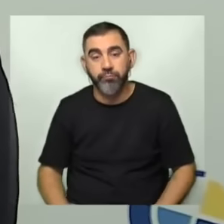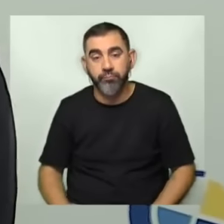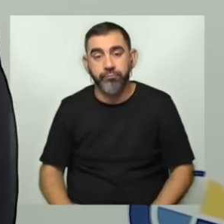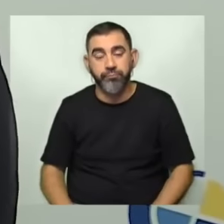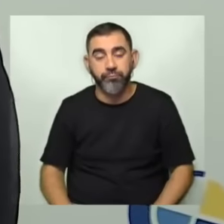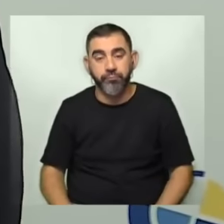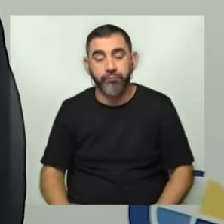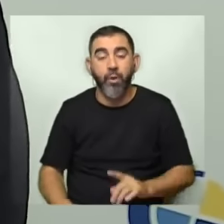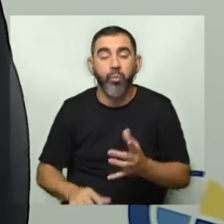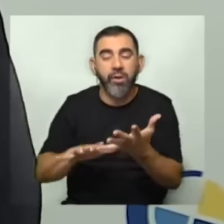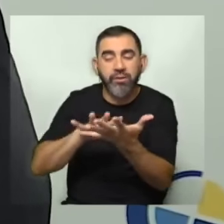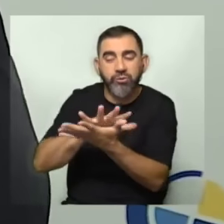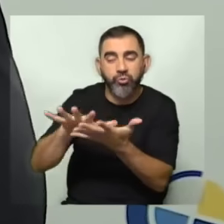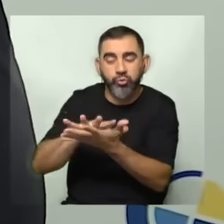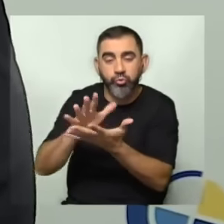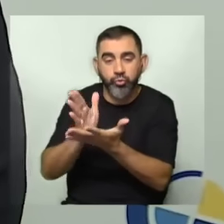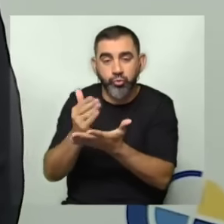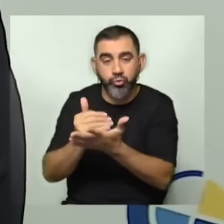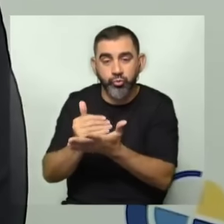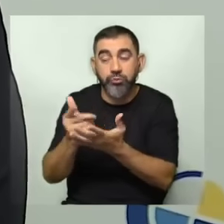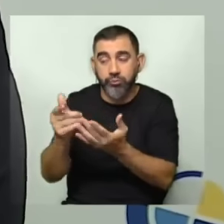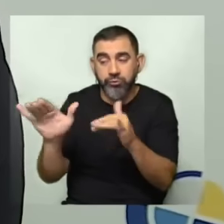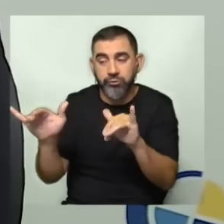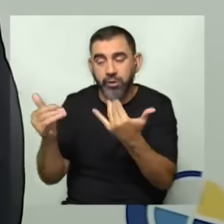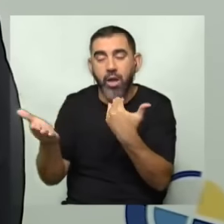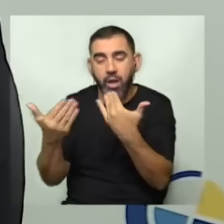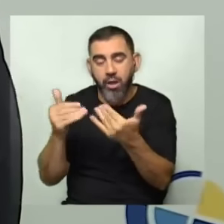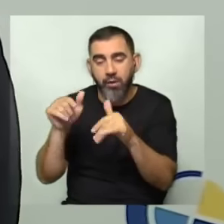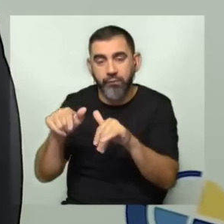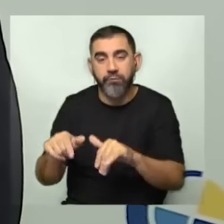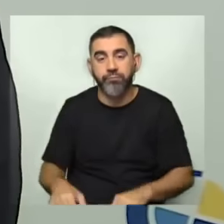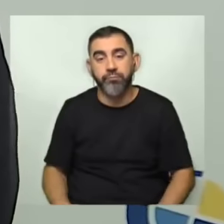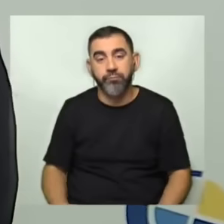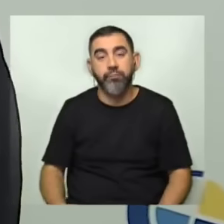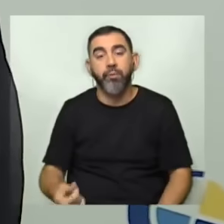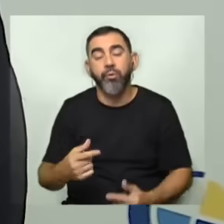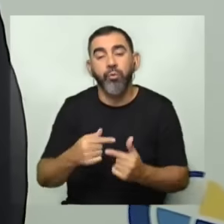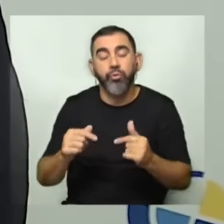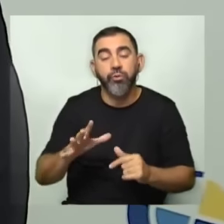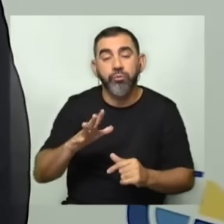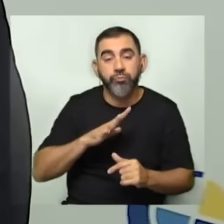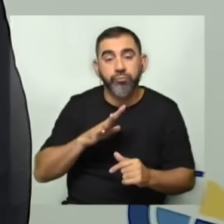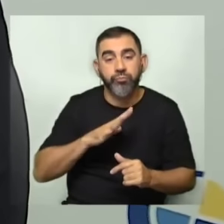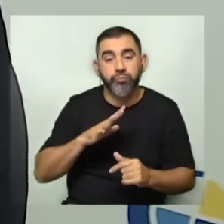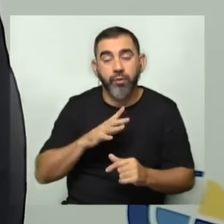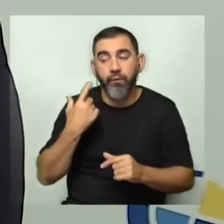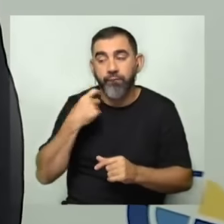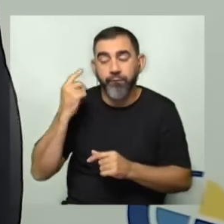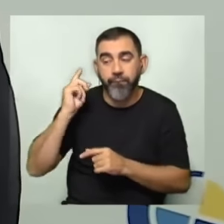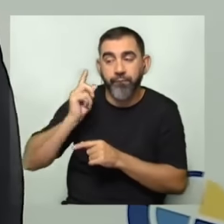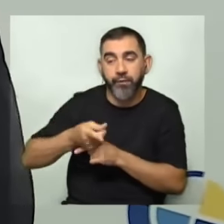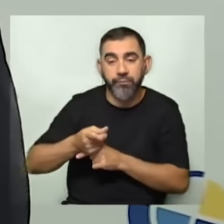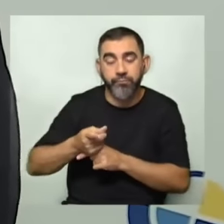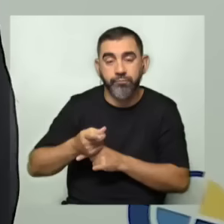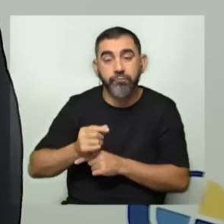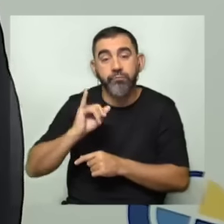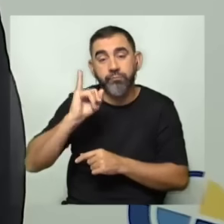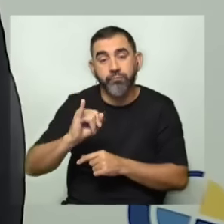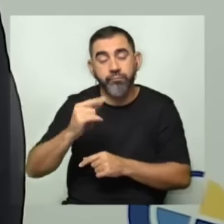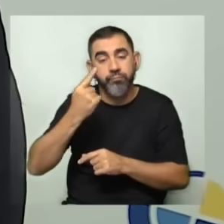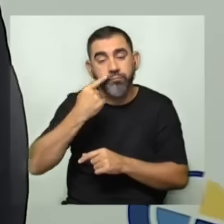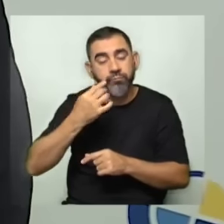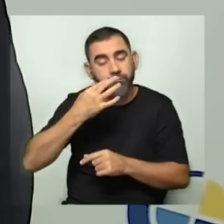regiones en el departamento es parte de las cosas que hemos estado conversando eh pero son elementos que tenemos que todavía definir lo que sí vamos a tener una